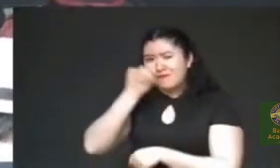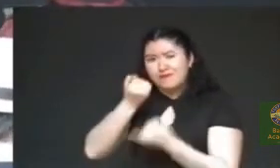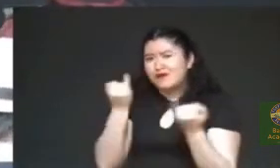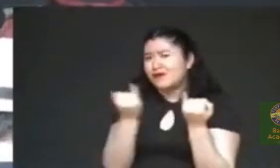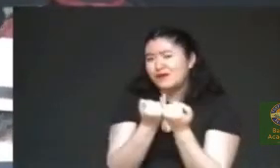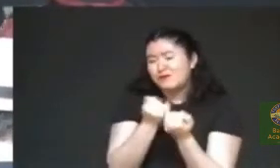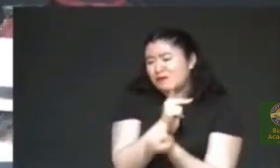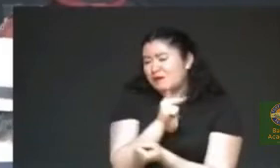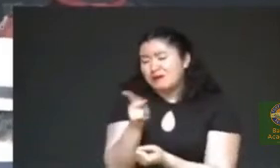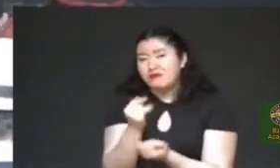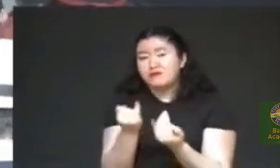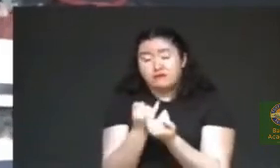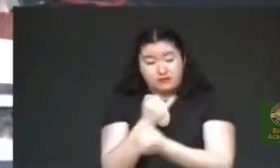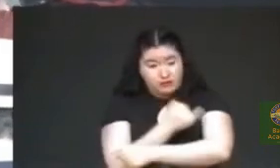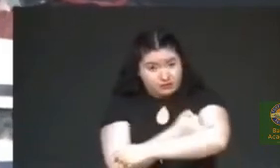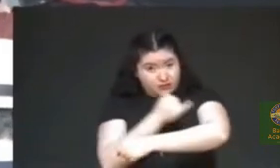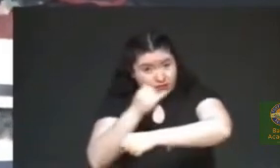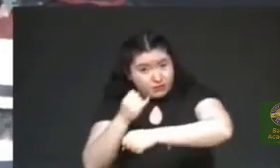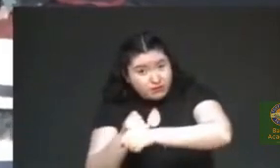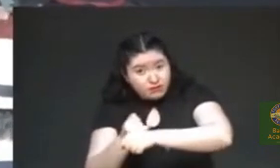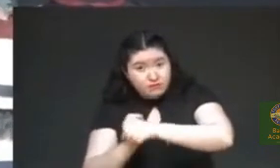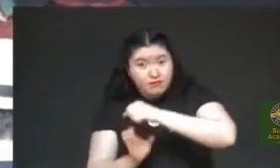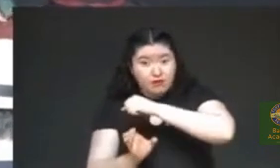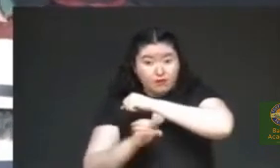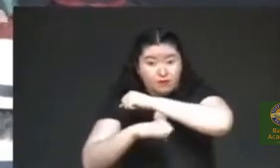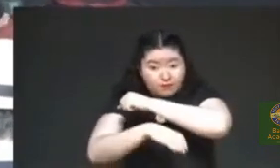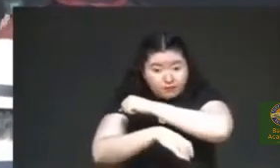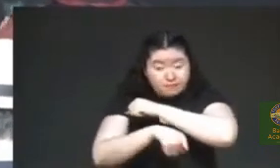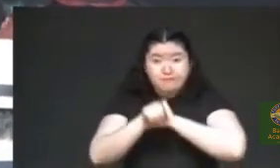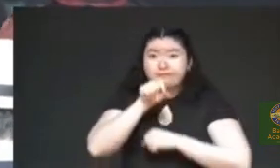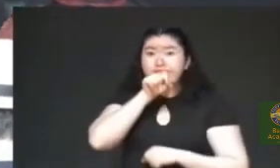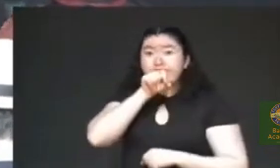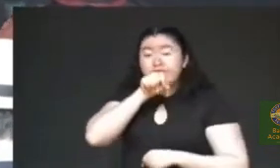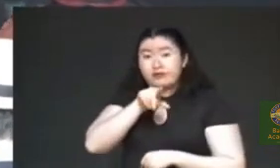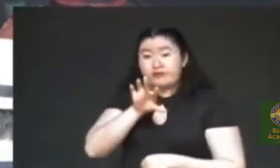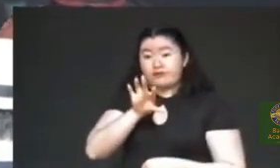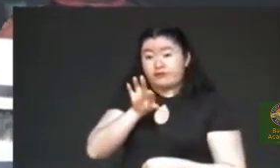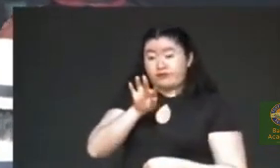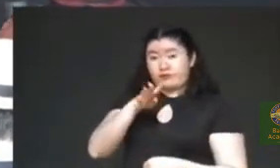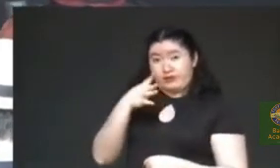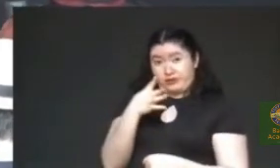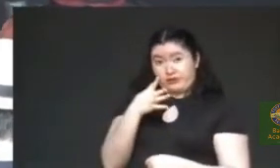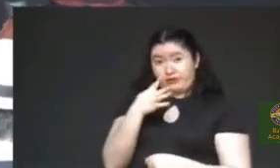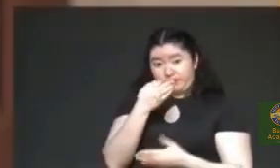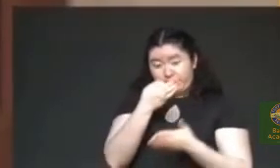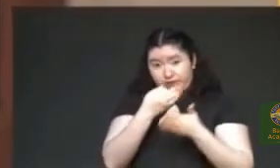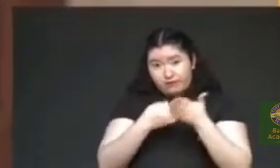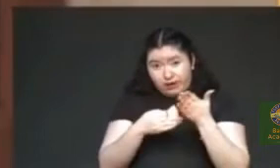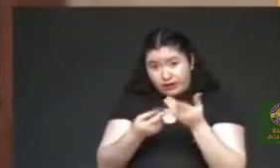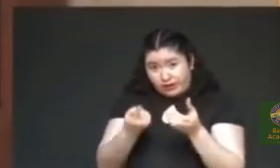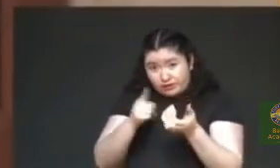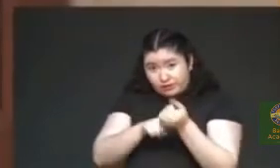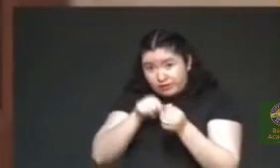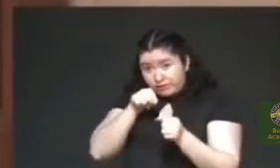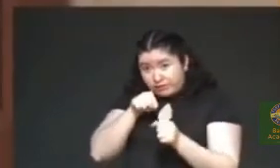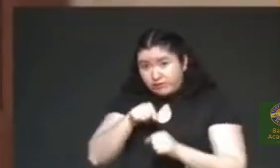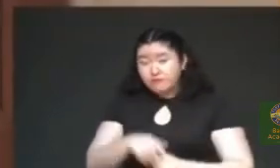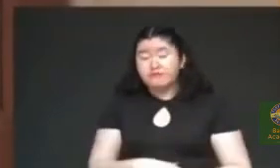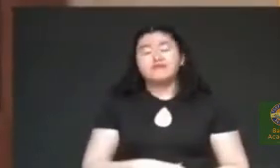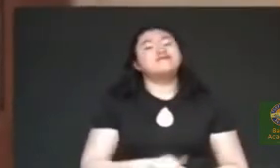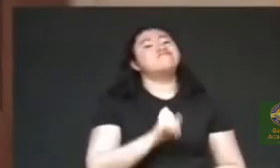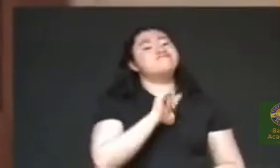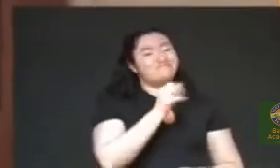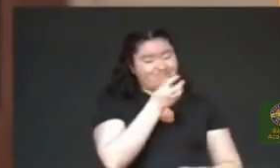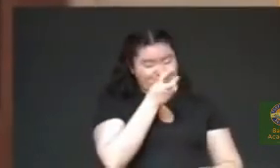en Coajimalpa, Iztapalapa. Estas también se incluyen en las 44 sí, que mencionan. Sí, así es, y se está trabajando, por eso es